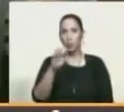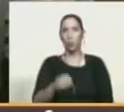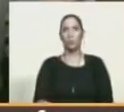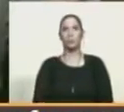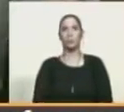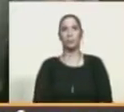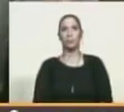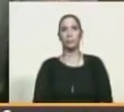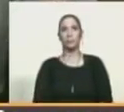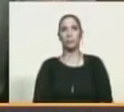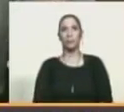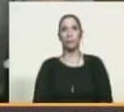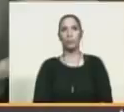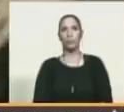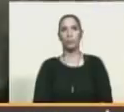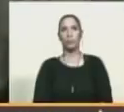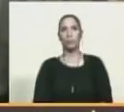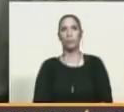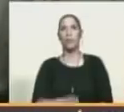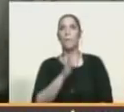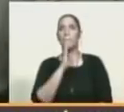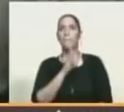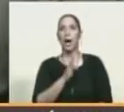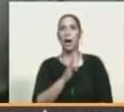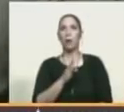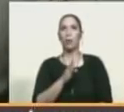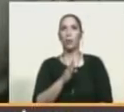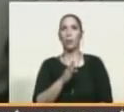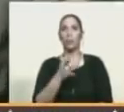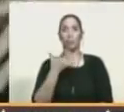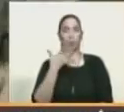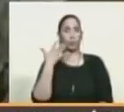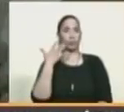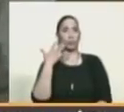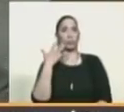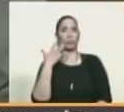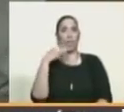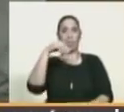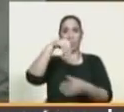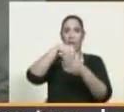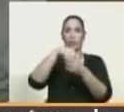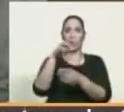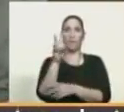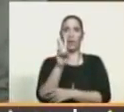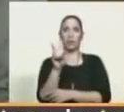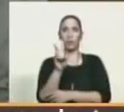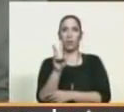Un banco, uno pudiera decir, modesto dentro de Venezuela.